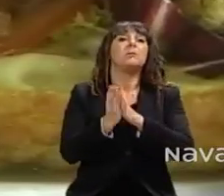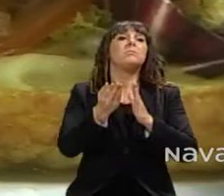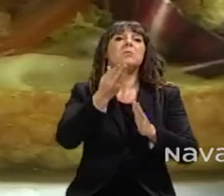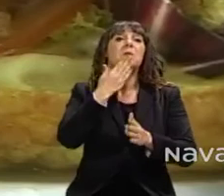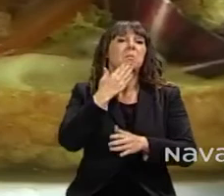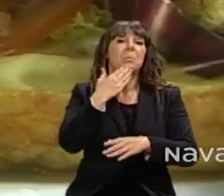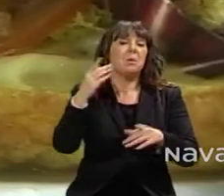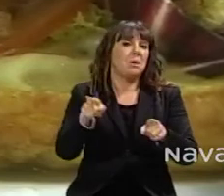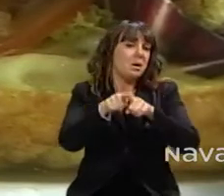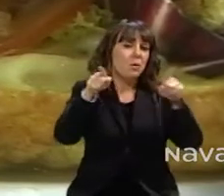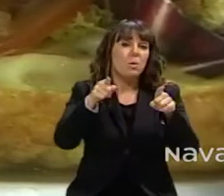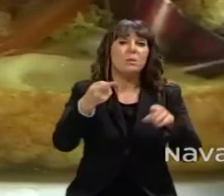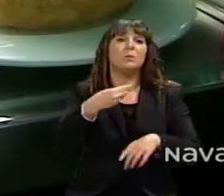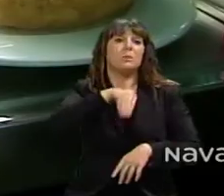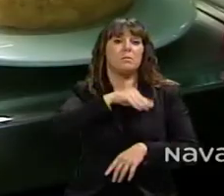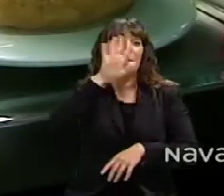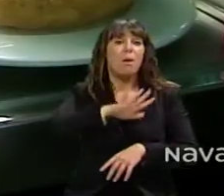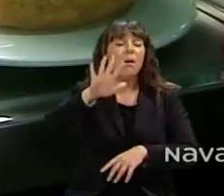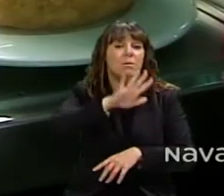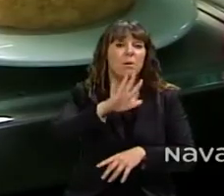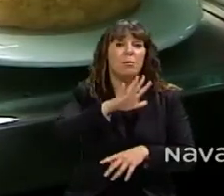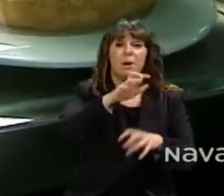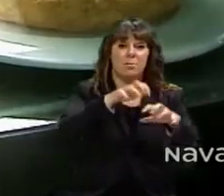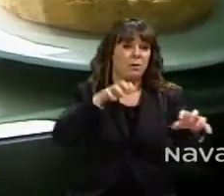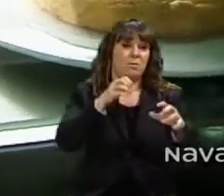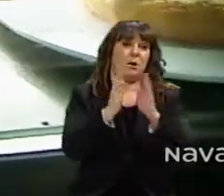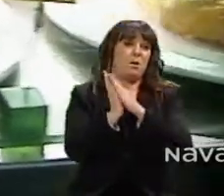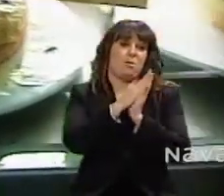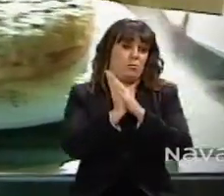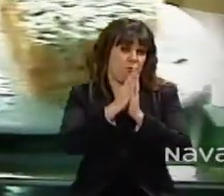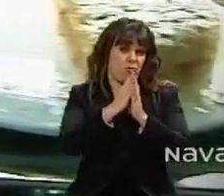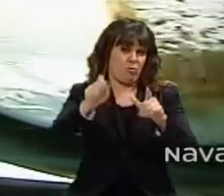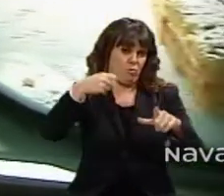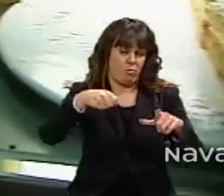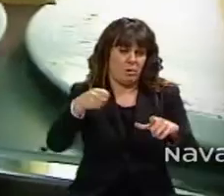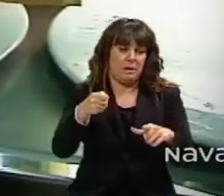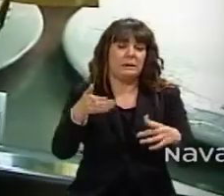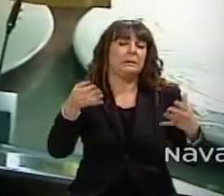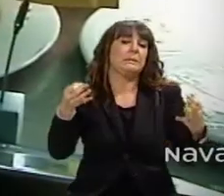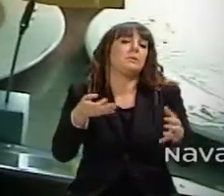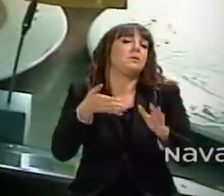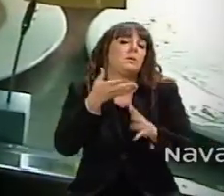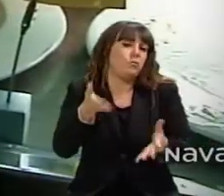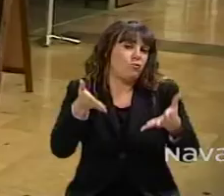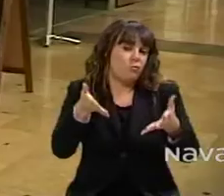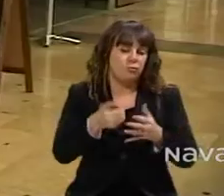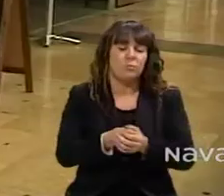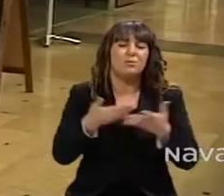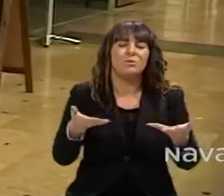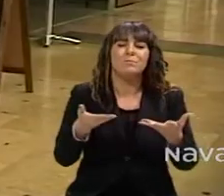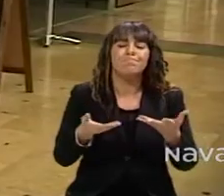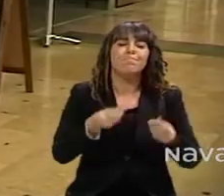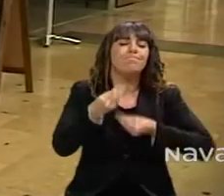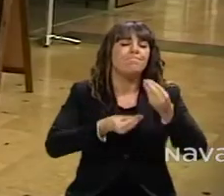sin trabajar con lo que nos gusta a todas las tortillas. Entonces dije, bueno, creemos una tortilla con